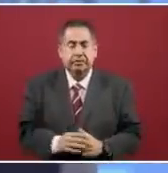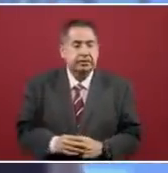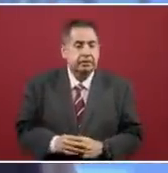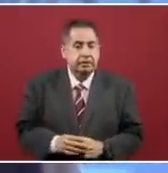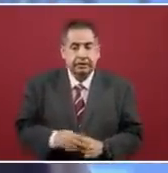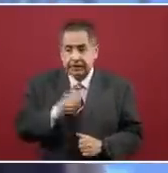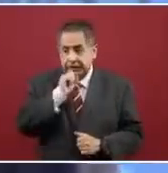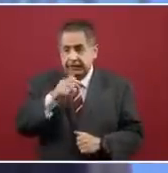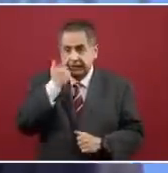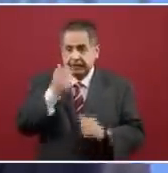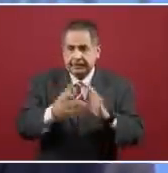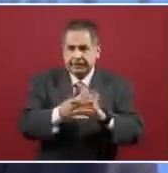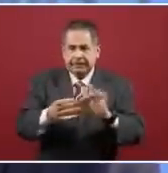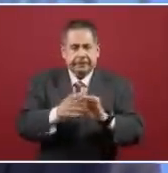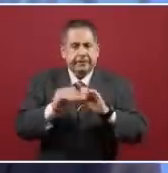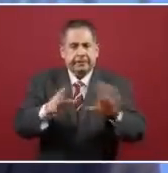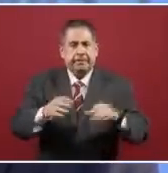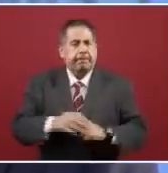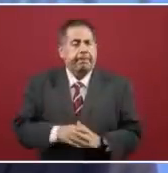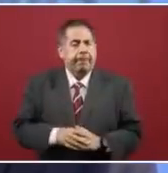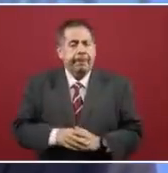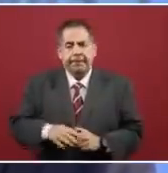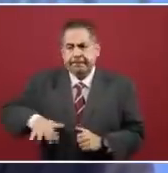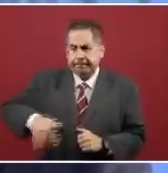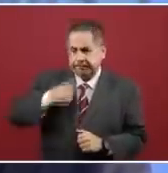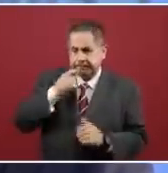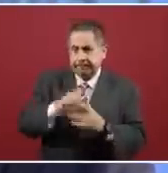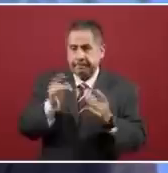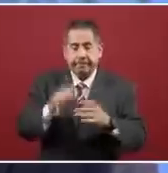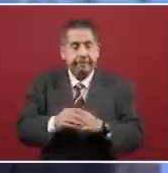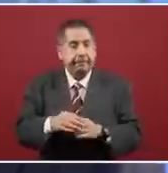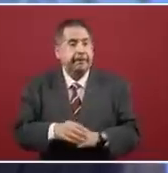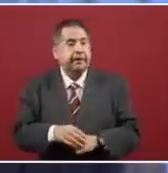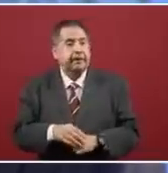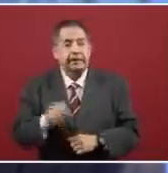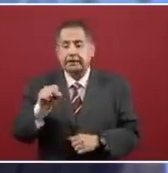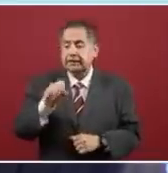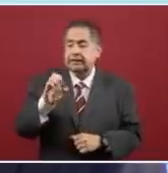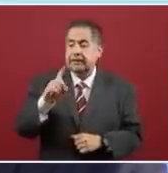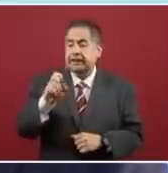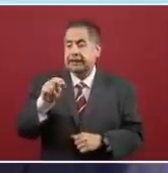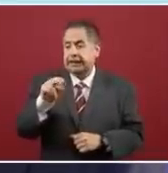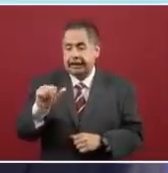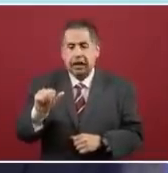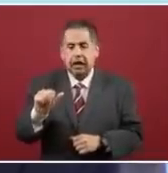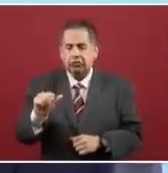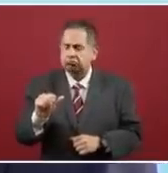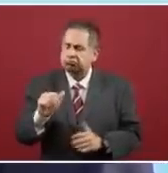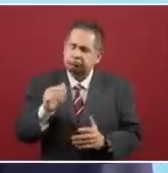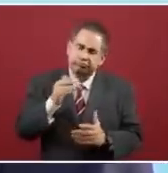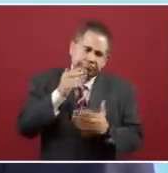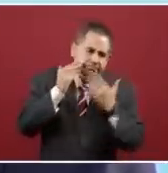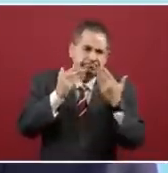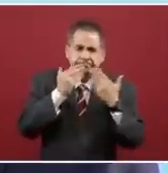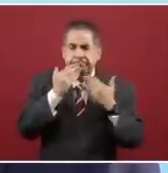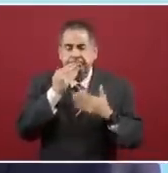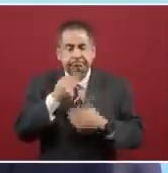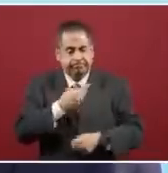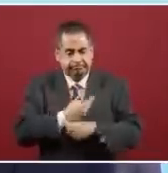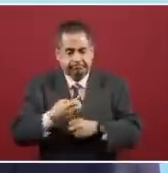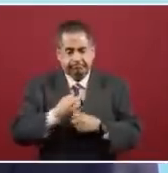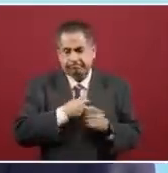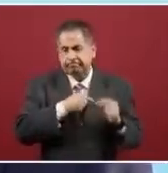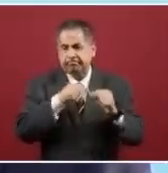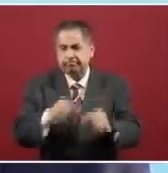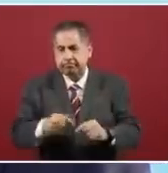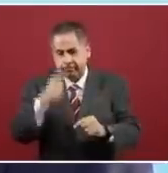quisiera también compartirles, y como les mencionaron, que la Secretaría de Defensa Nacional fue muy amable al invitarnos a